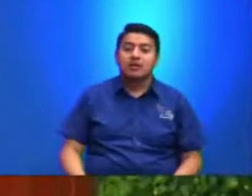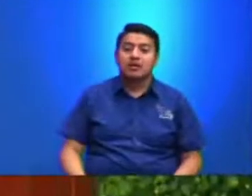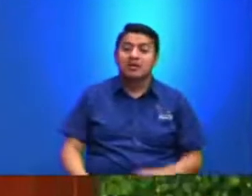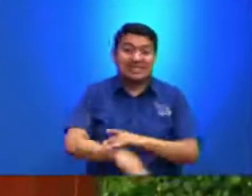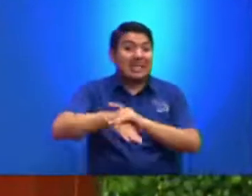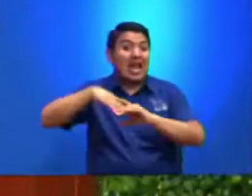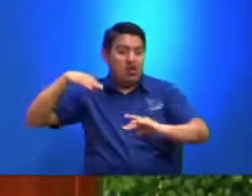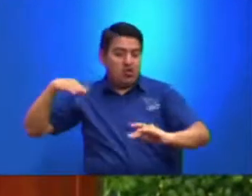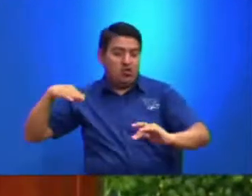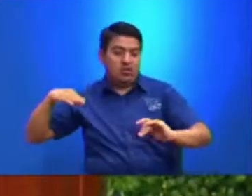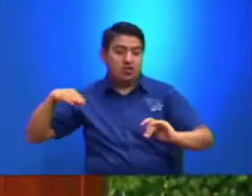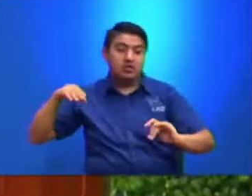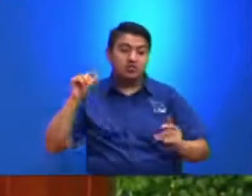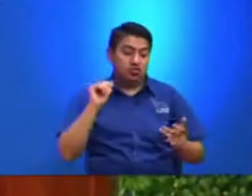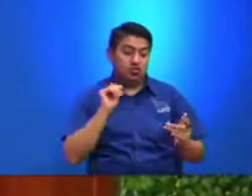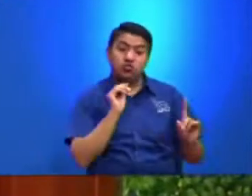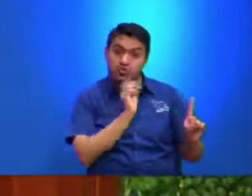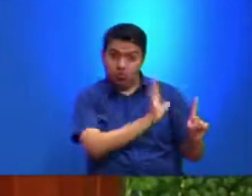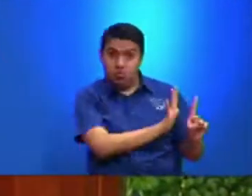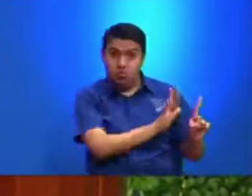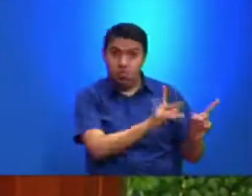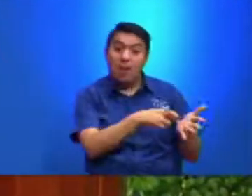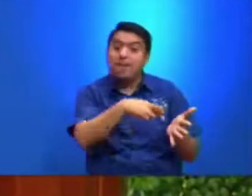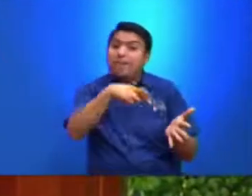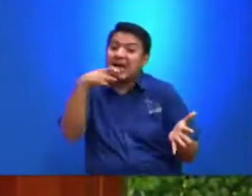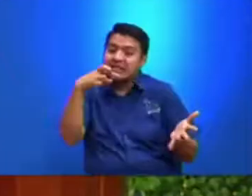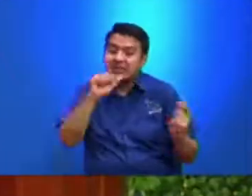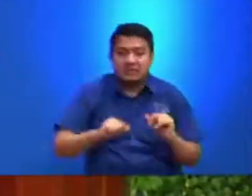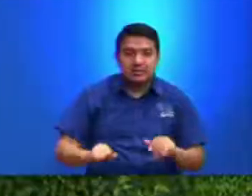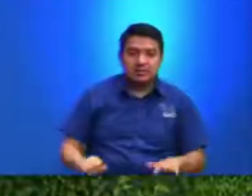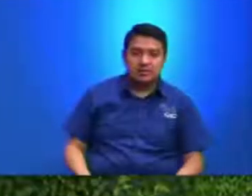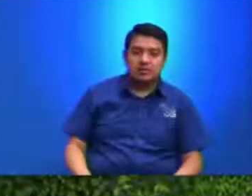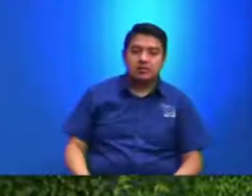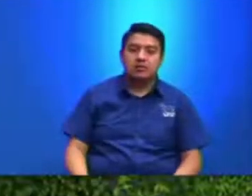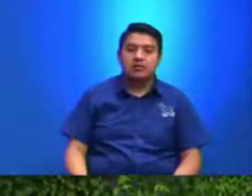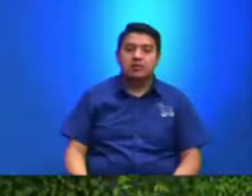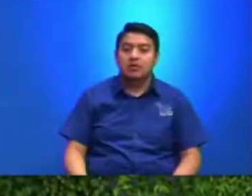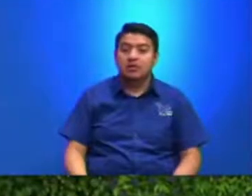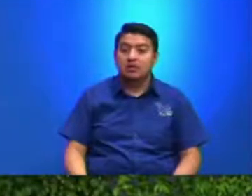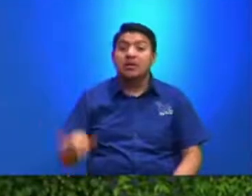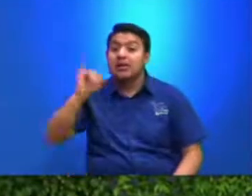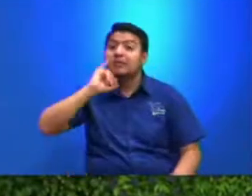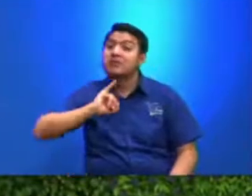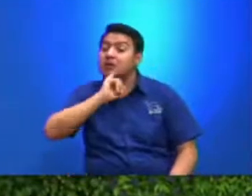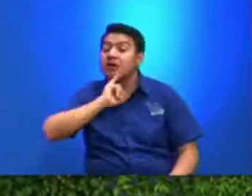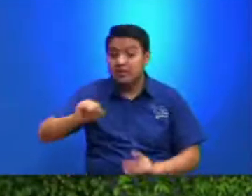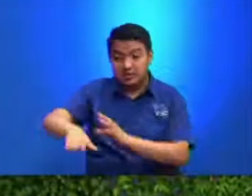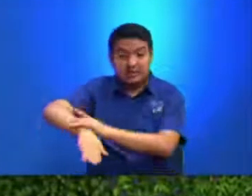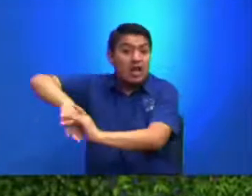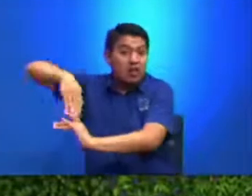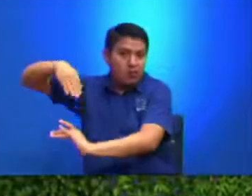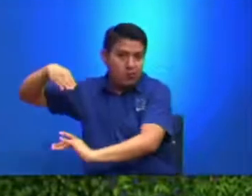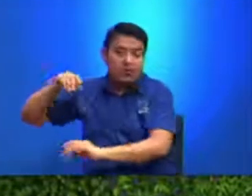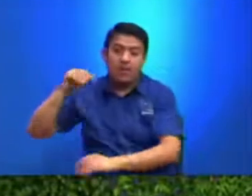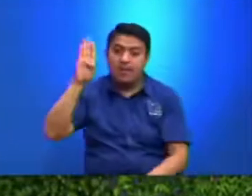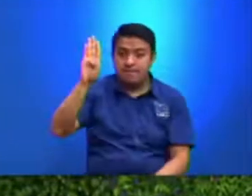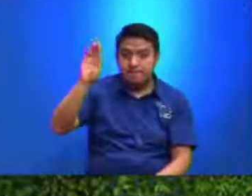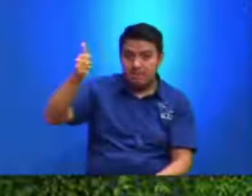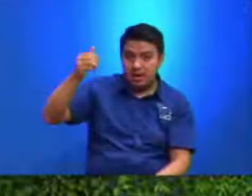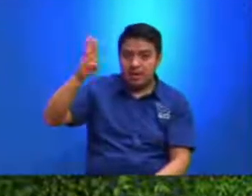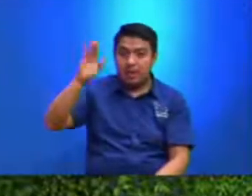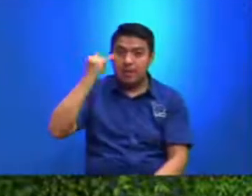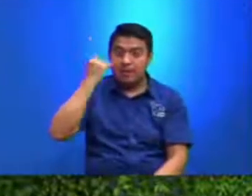el pueblo de Israel junto con Moisés tuvieron que salir de Egipto, Israel tuvo que salir de Babilonia, tuvo que salir